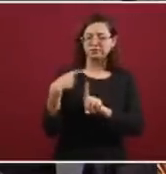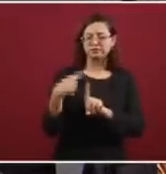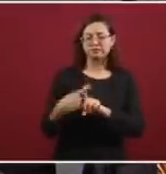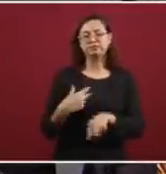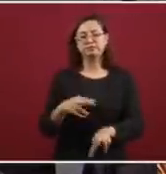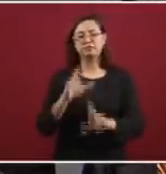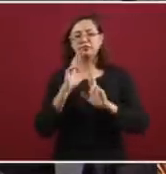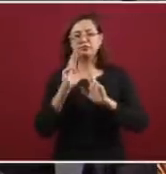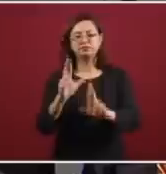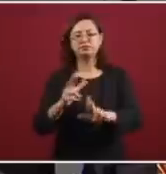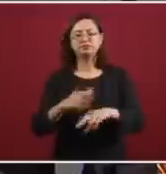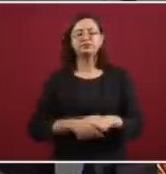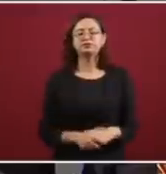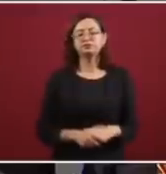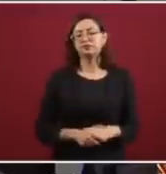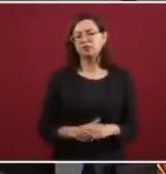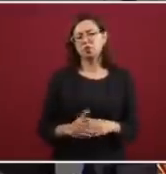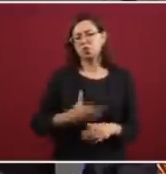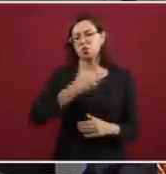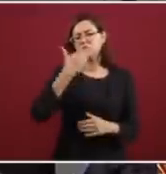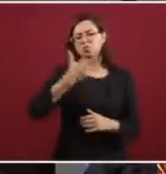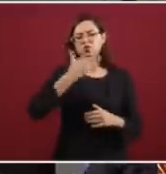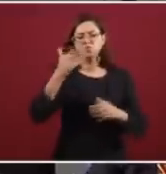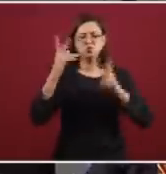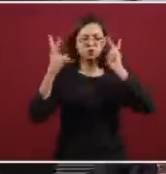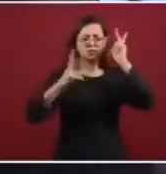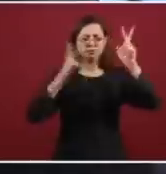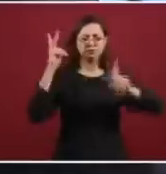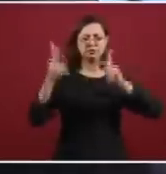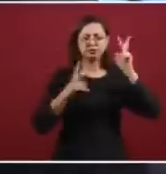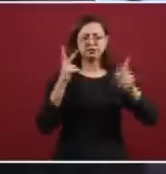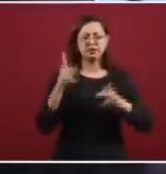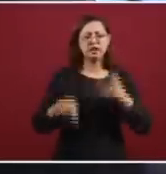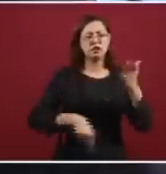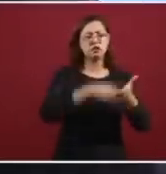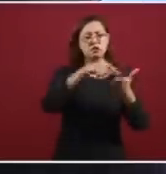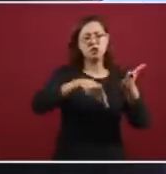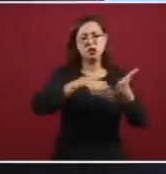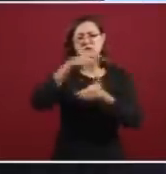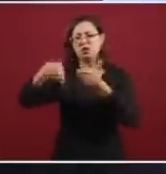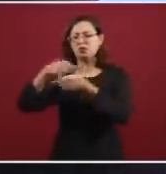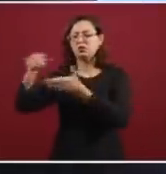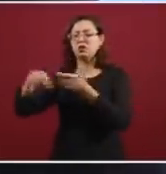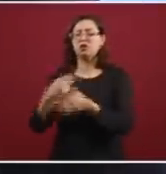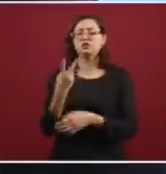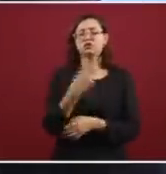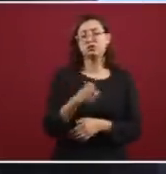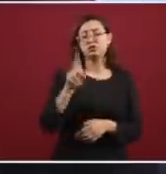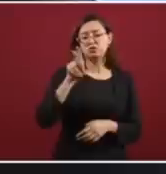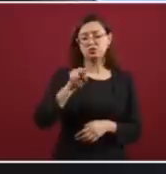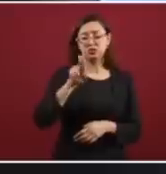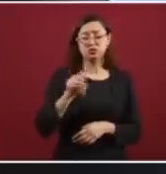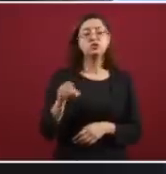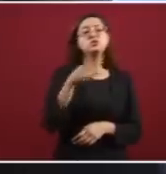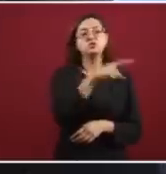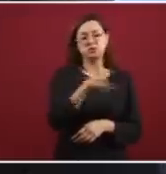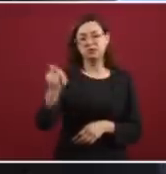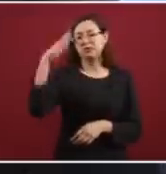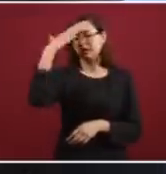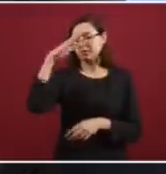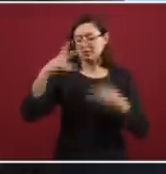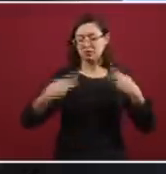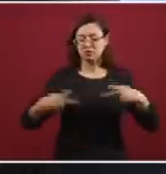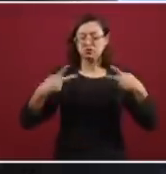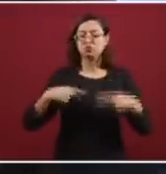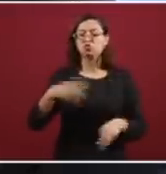Los operativos ordinarios fueron 280 denuncias atendidas que se presentaron, como ustedes saben, a través